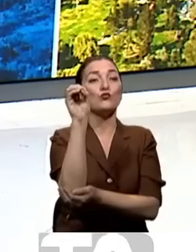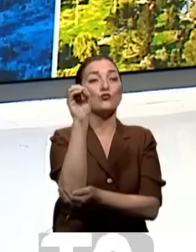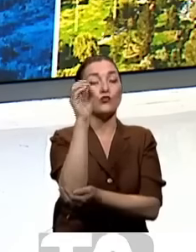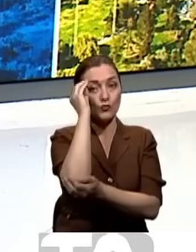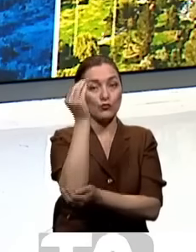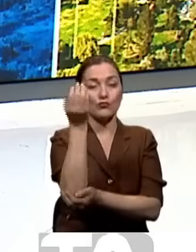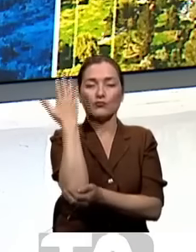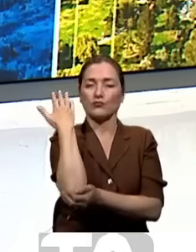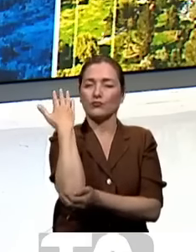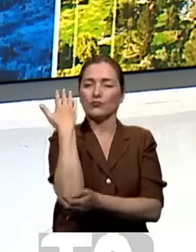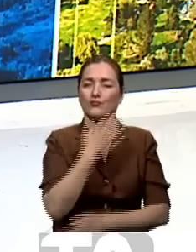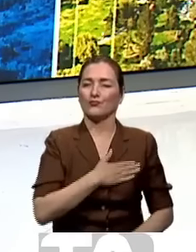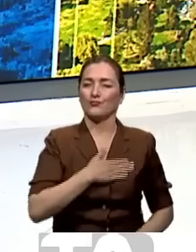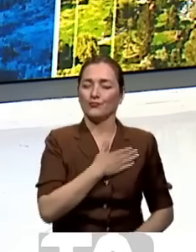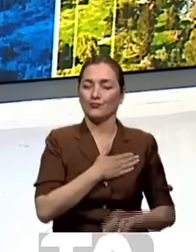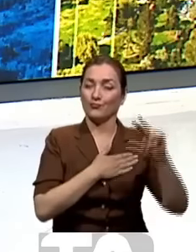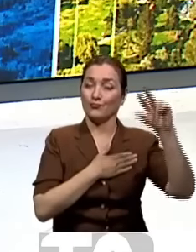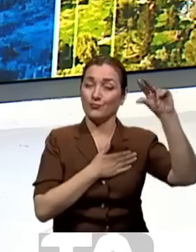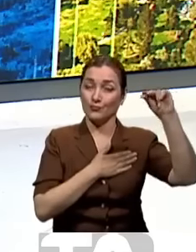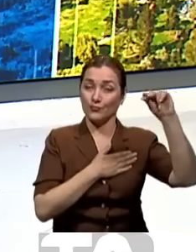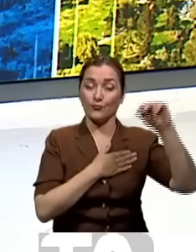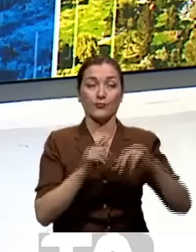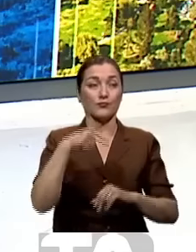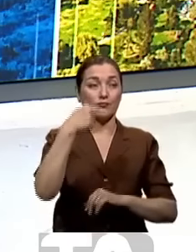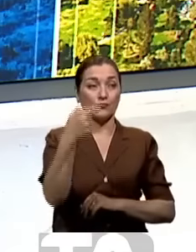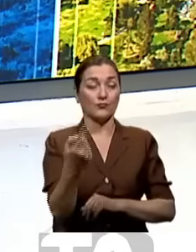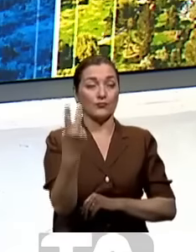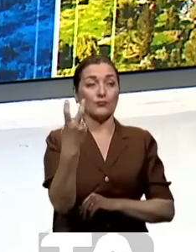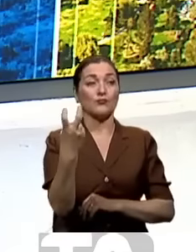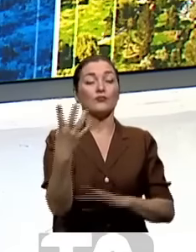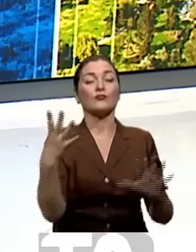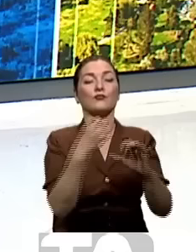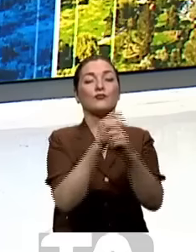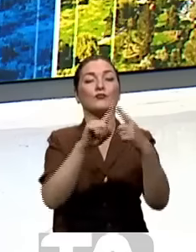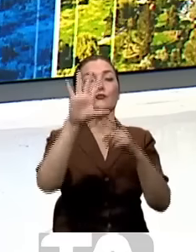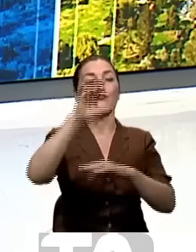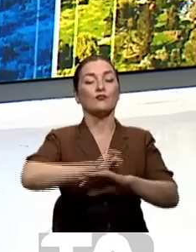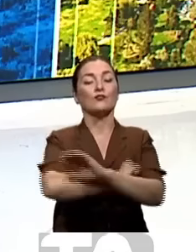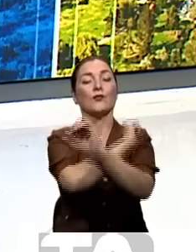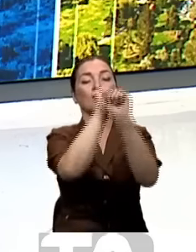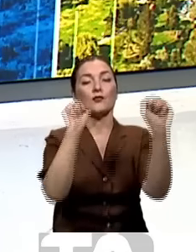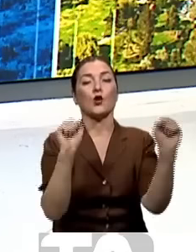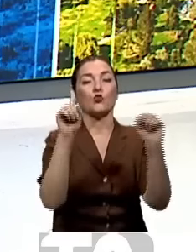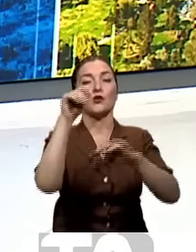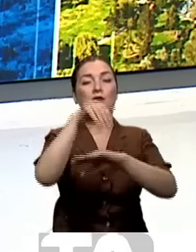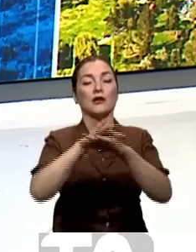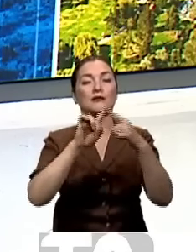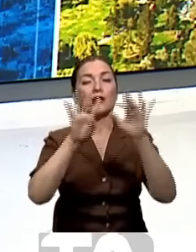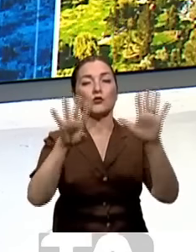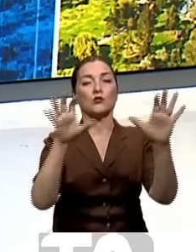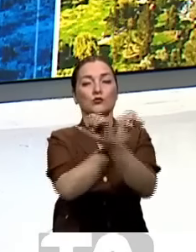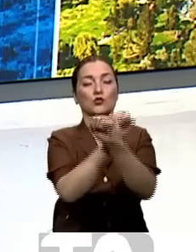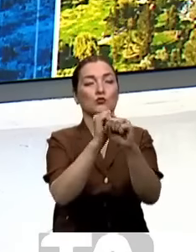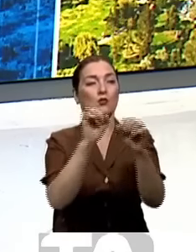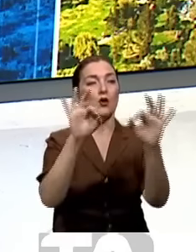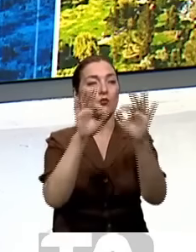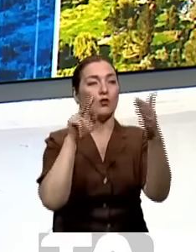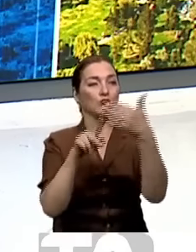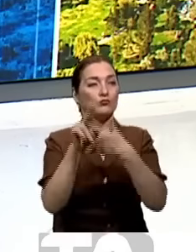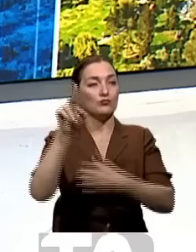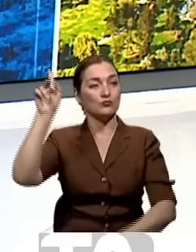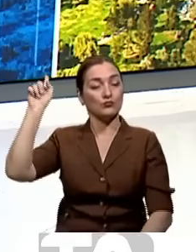a olvidar. El siguiente horario es de 0 horas a 5 de la mañana y de 1 de la tarde a 9 de la noche tampoco tendrán luz en El